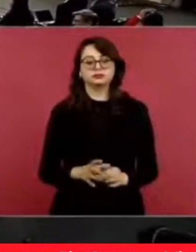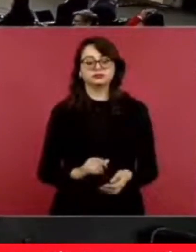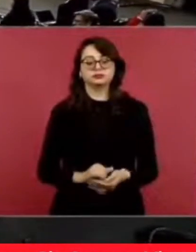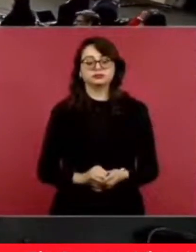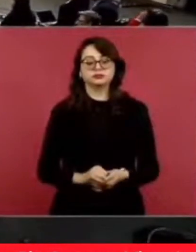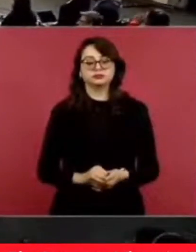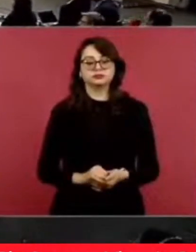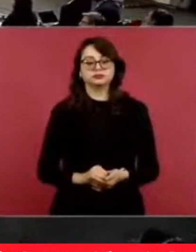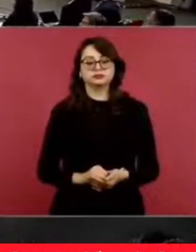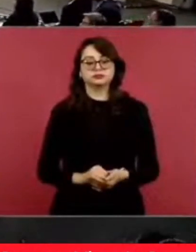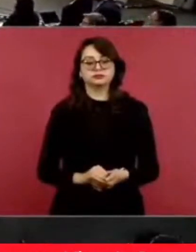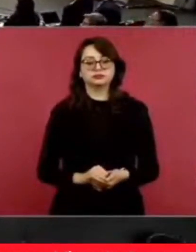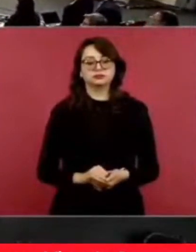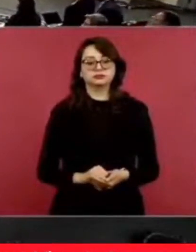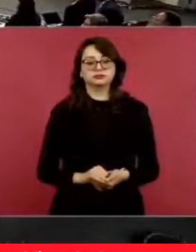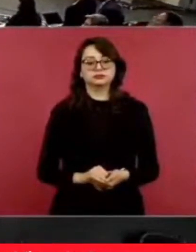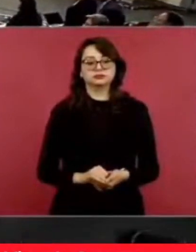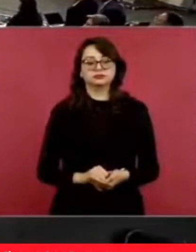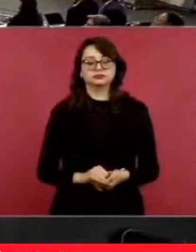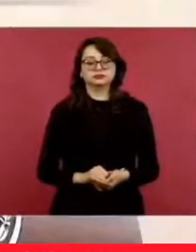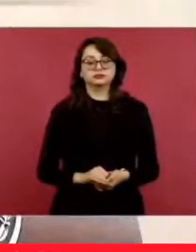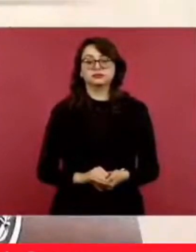¿Qué pasó?